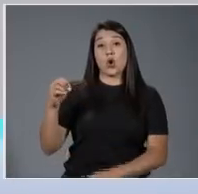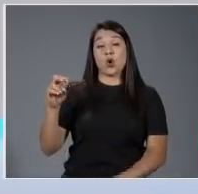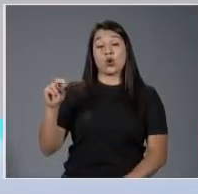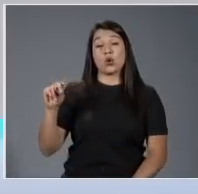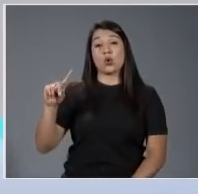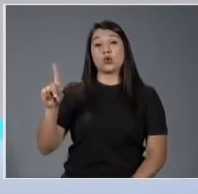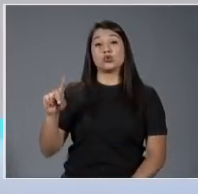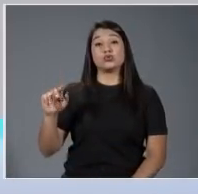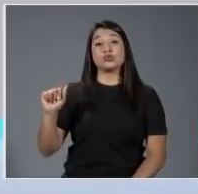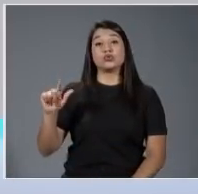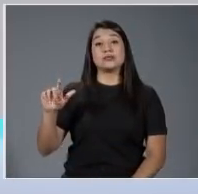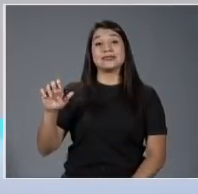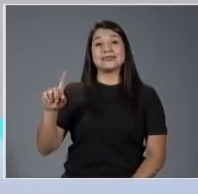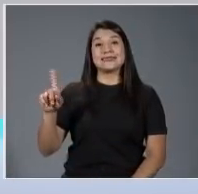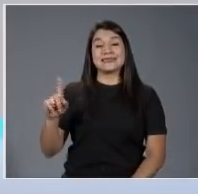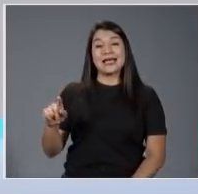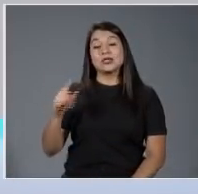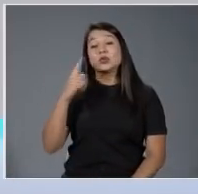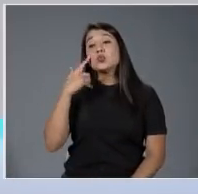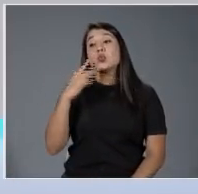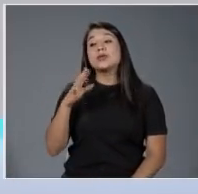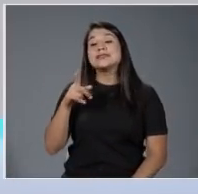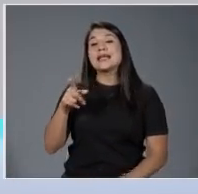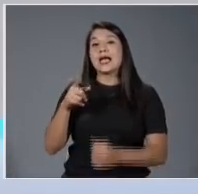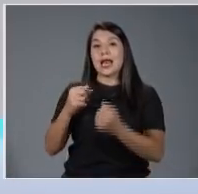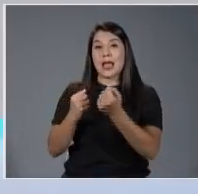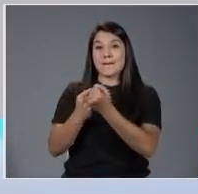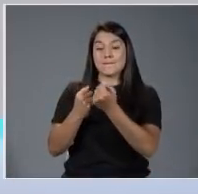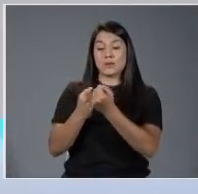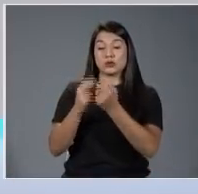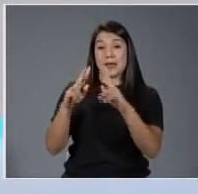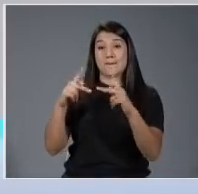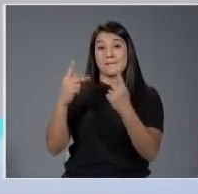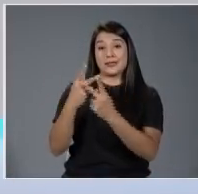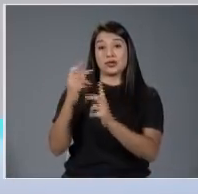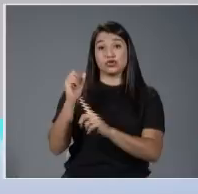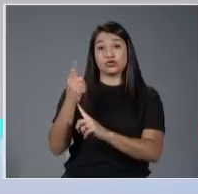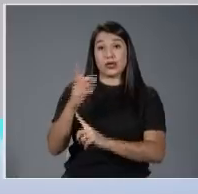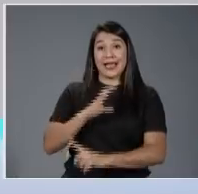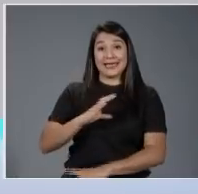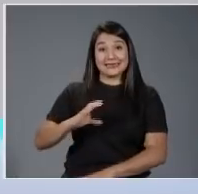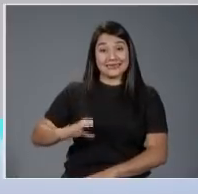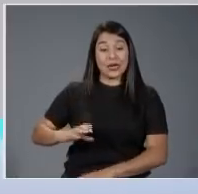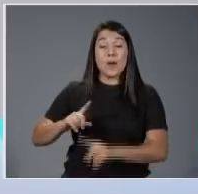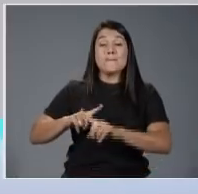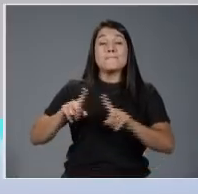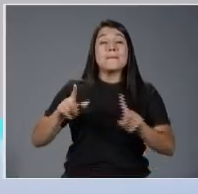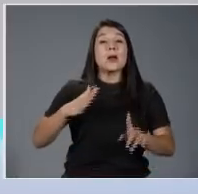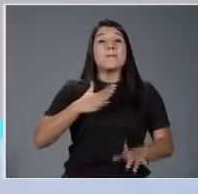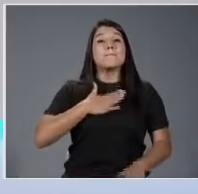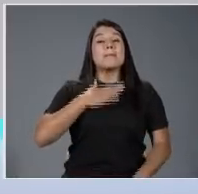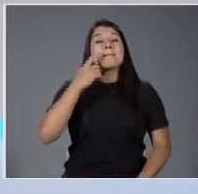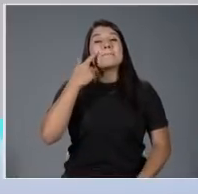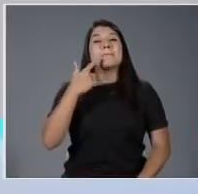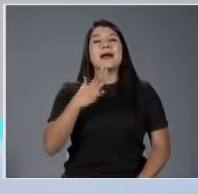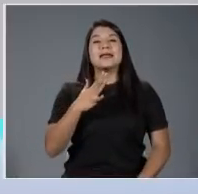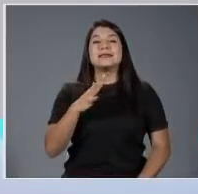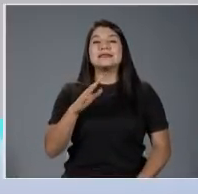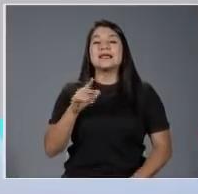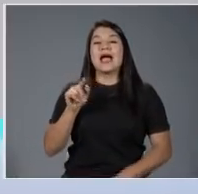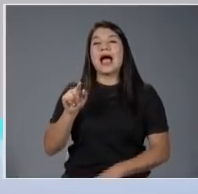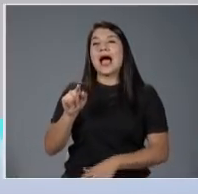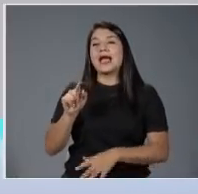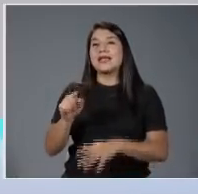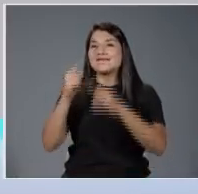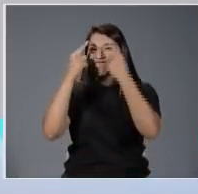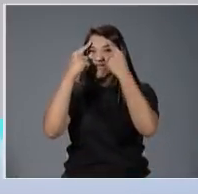que era una persona militante del Partido Unidad Social Cristiano. Pero yo tengo la impresión de que ahí funcionaron más,